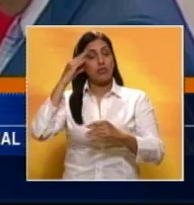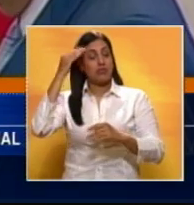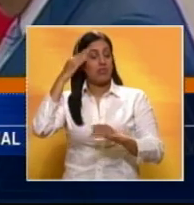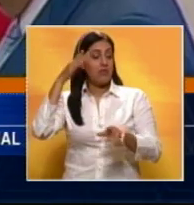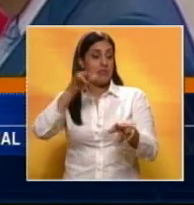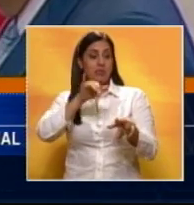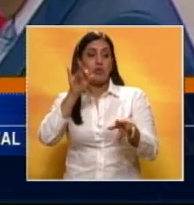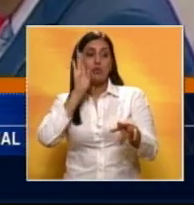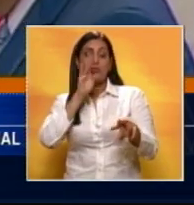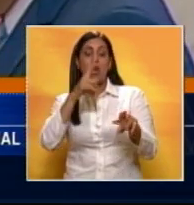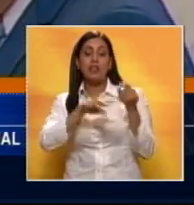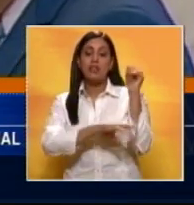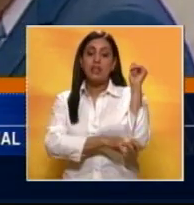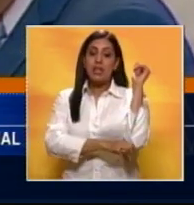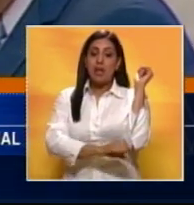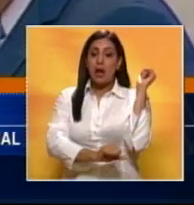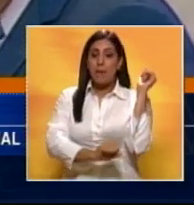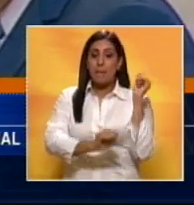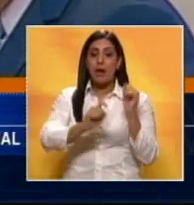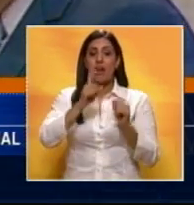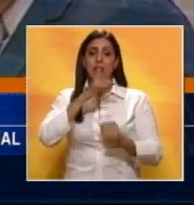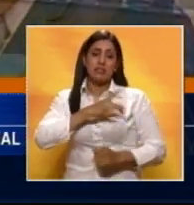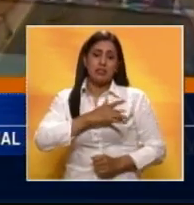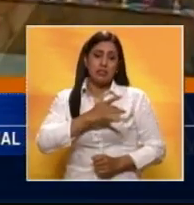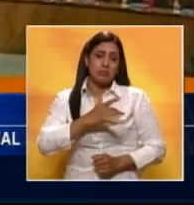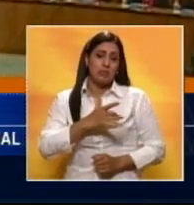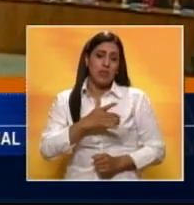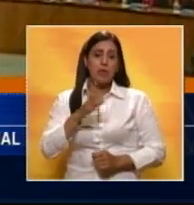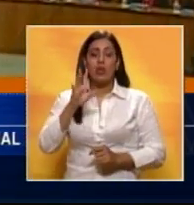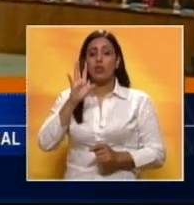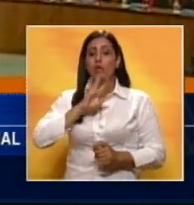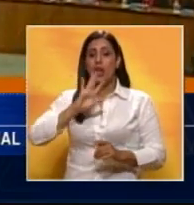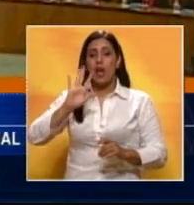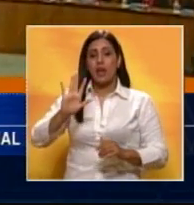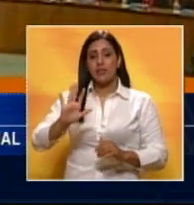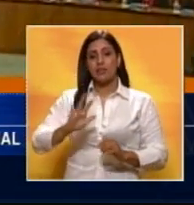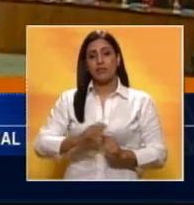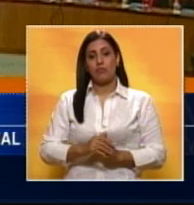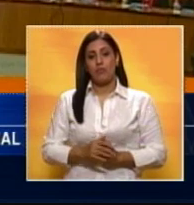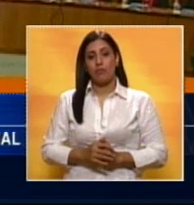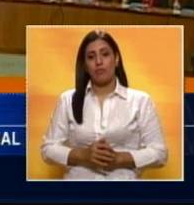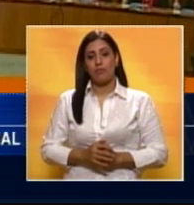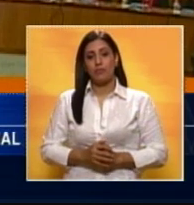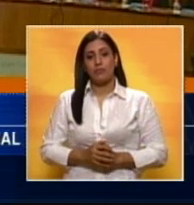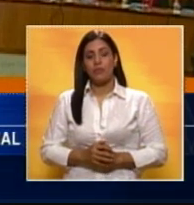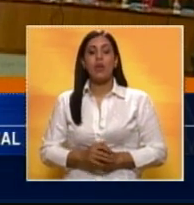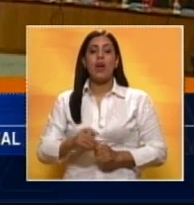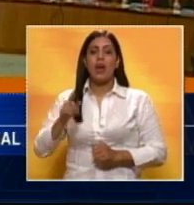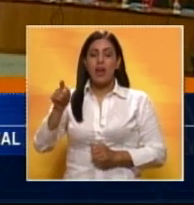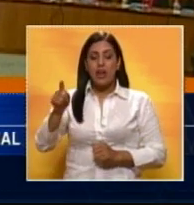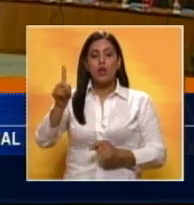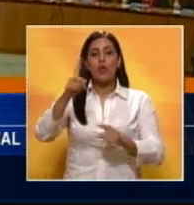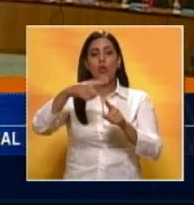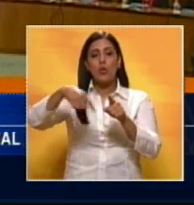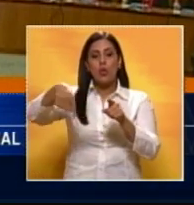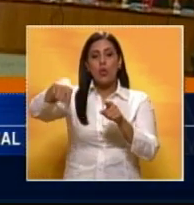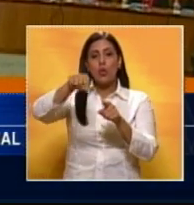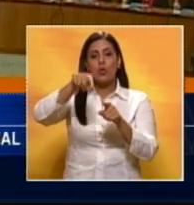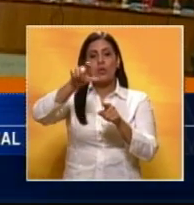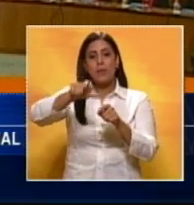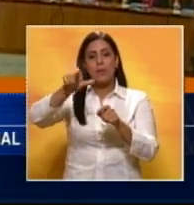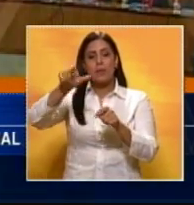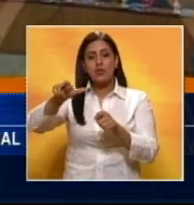y ella los sentimientos que la aquejan a ella y a todos los que